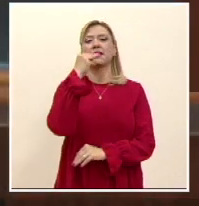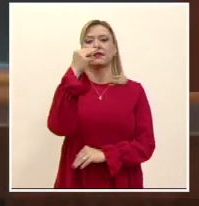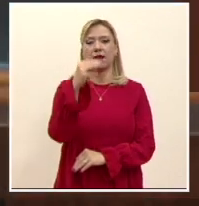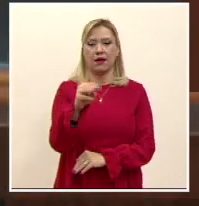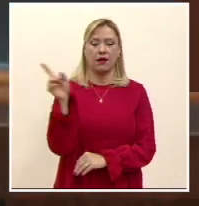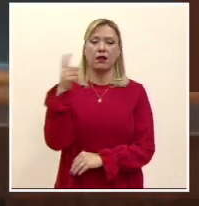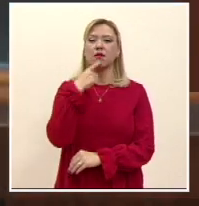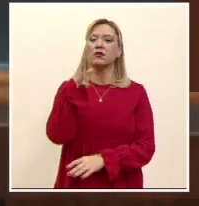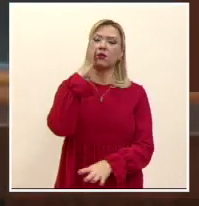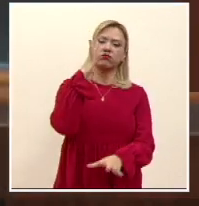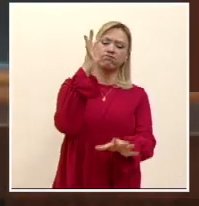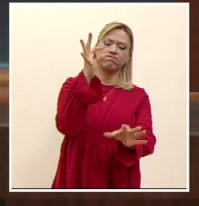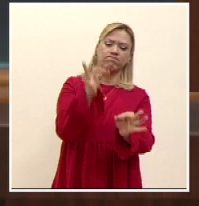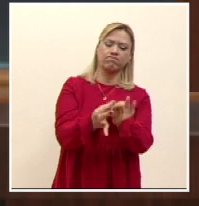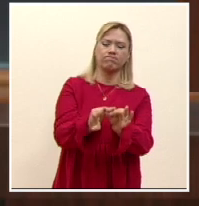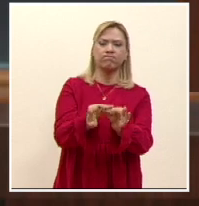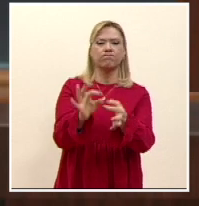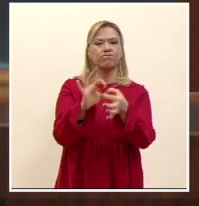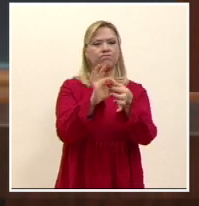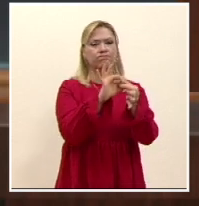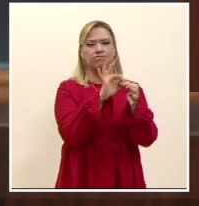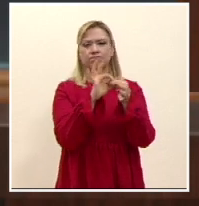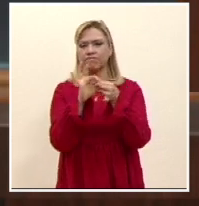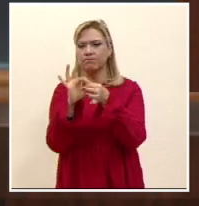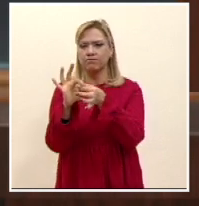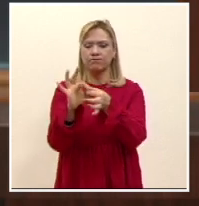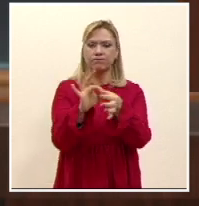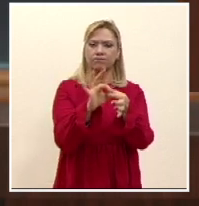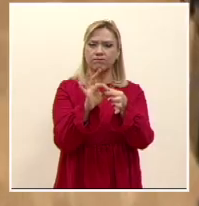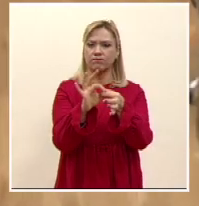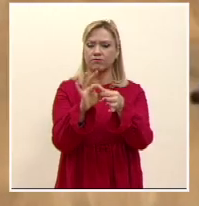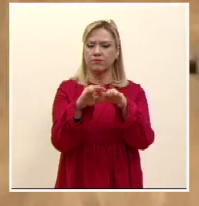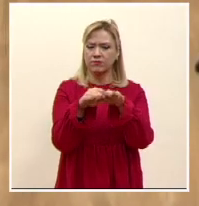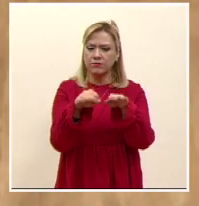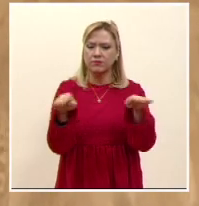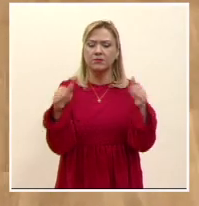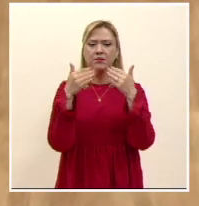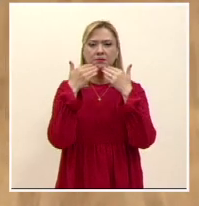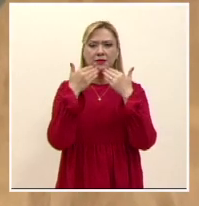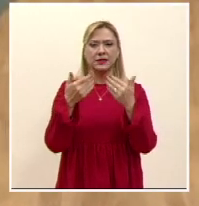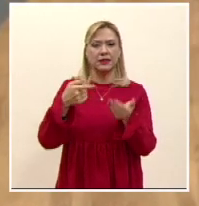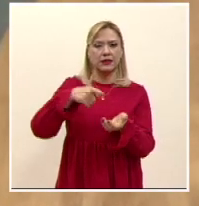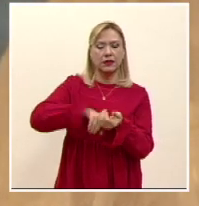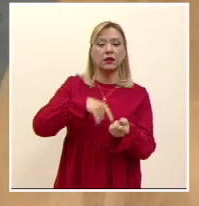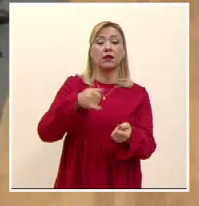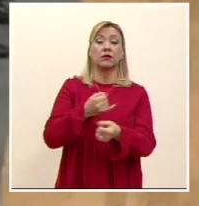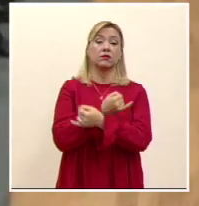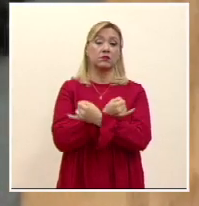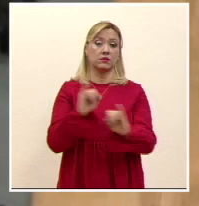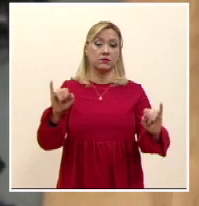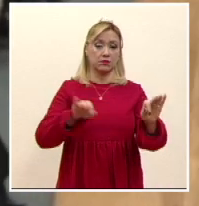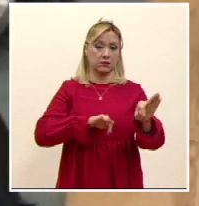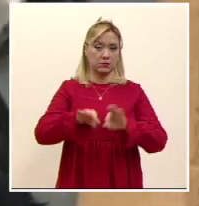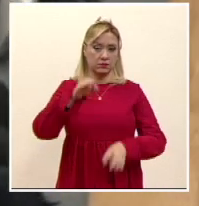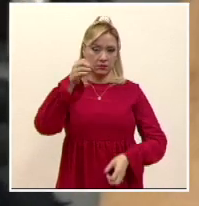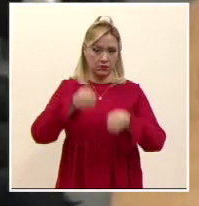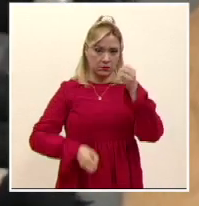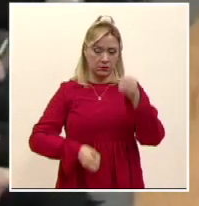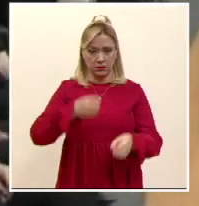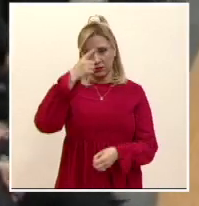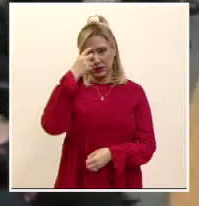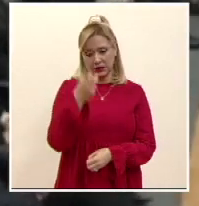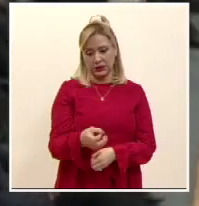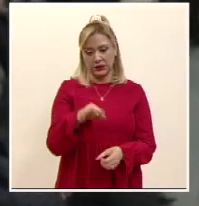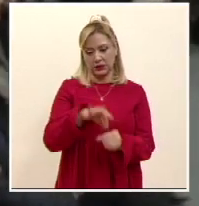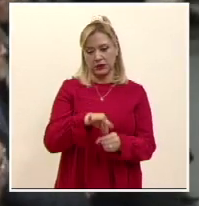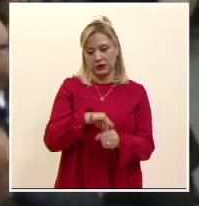se comprometió a construir armonía y unidad interna, así como a garantizar la independencia del tribunal en el proceso electoral que